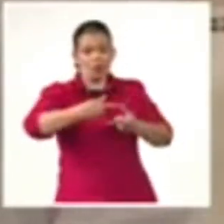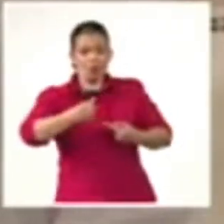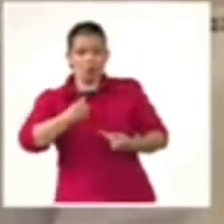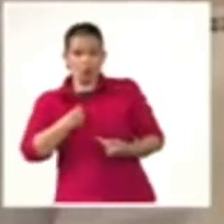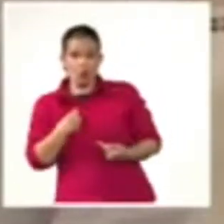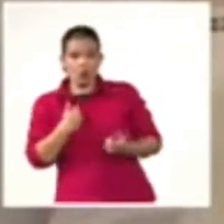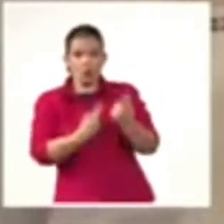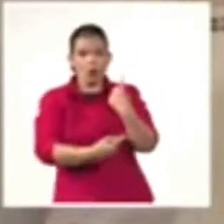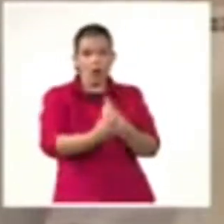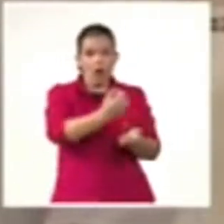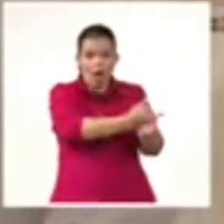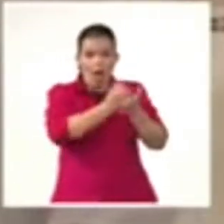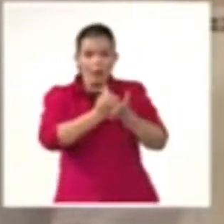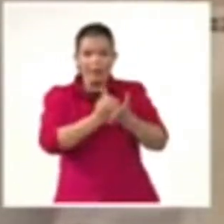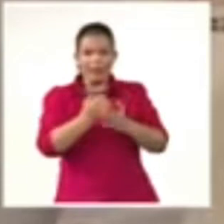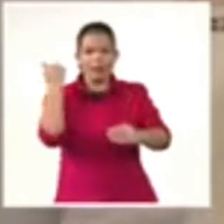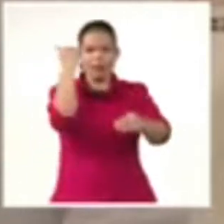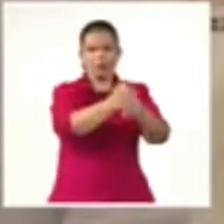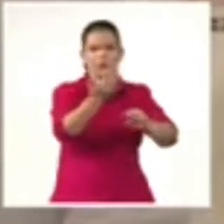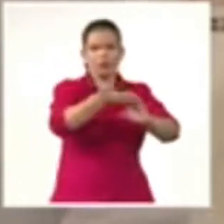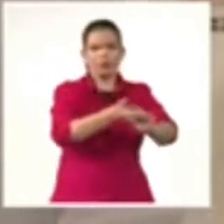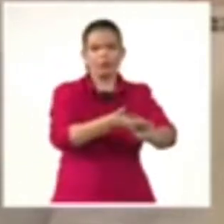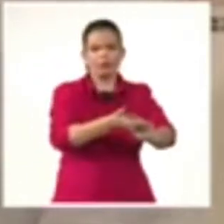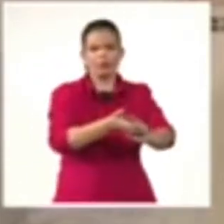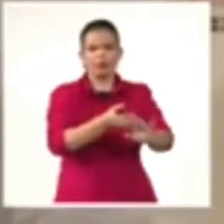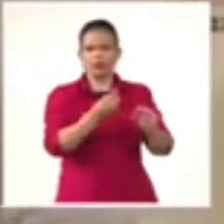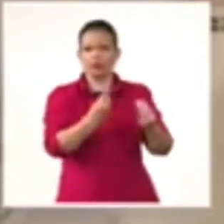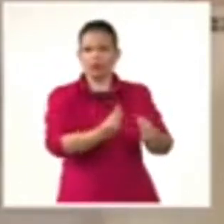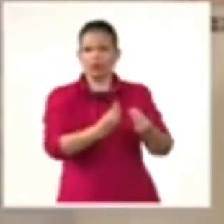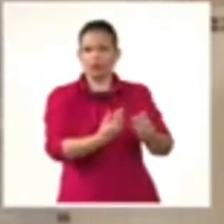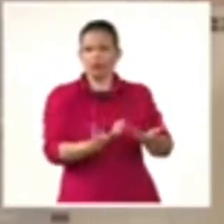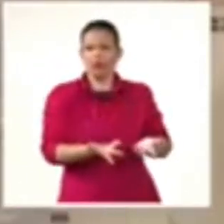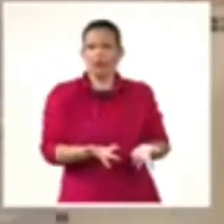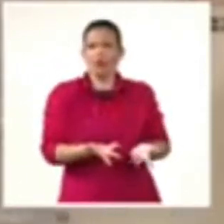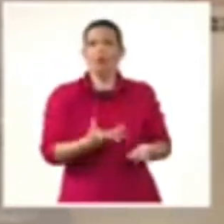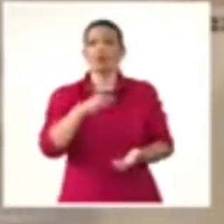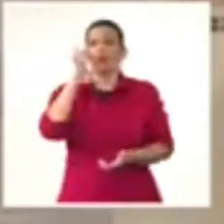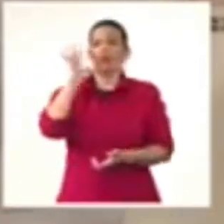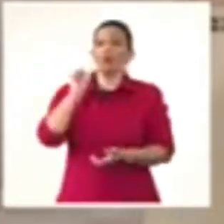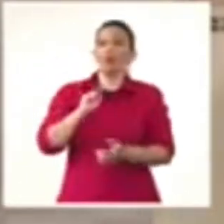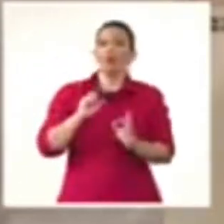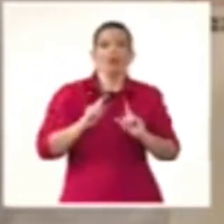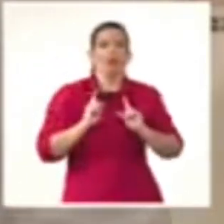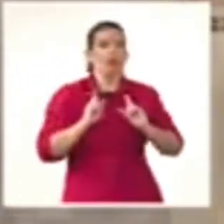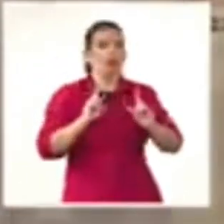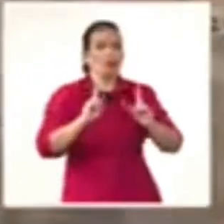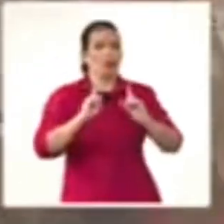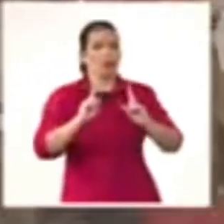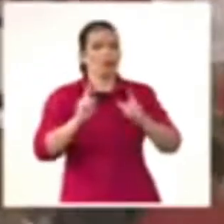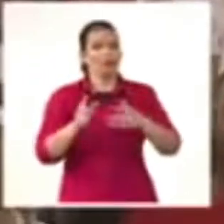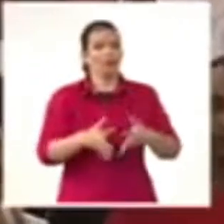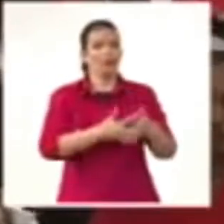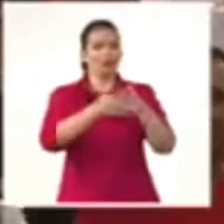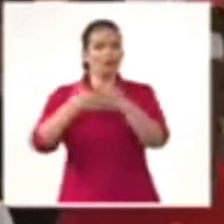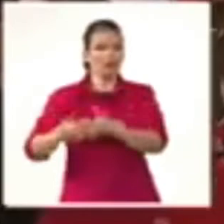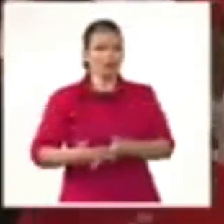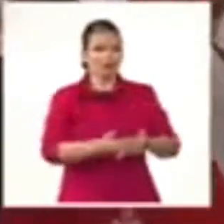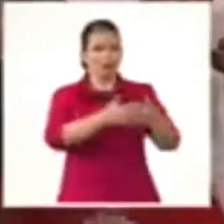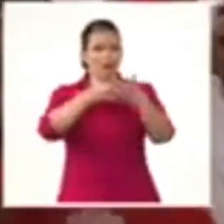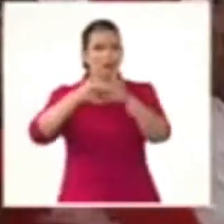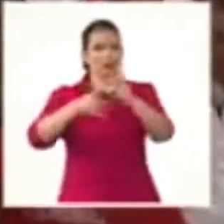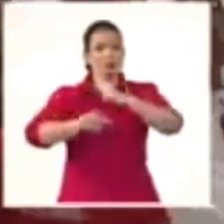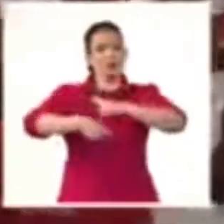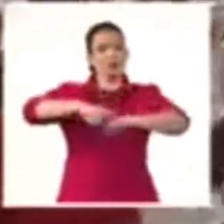comercial, la rabiosa persecución en que se ha convertido esa política de un imperio poderoso contra una pequeña